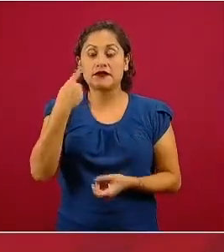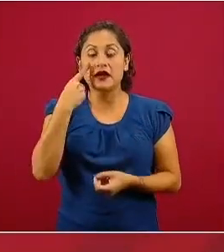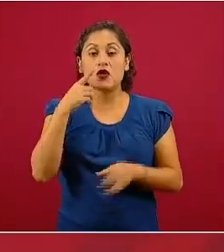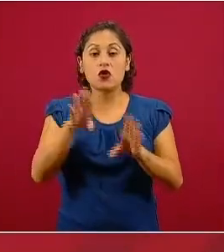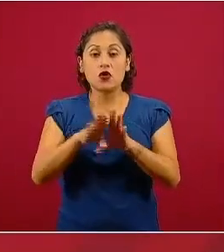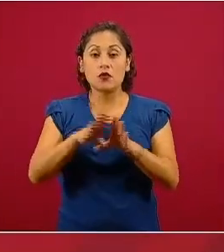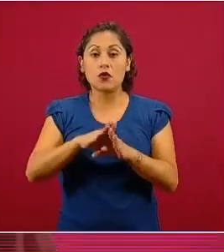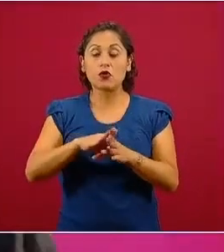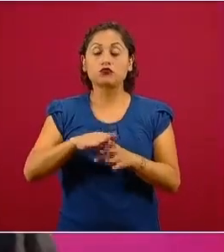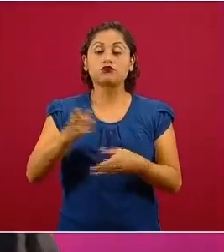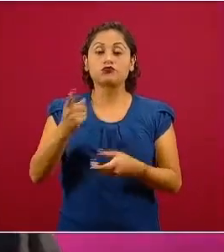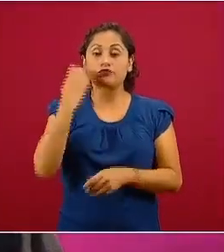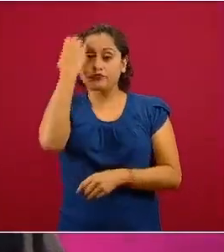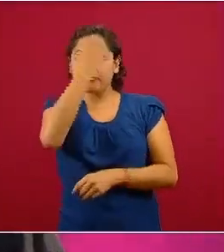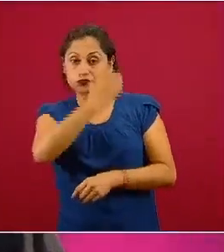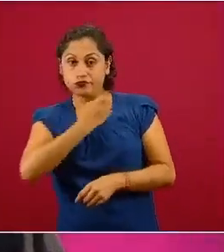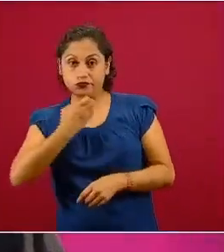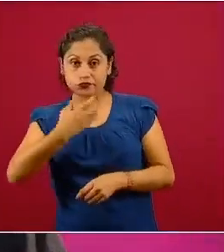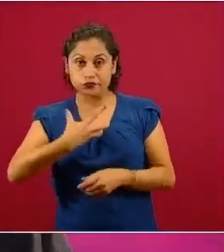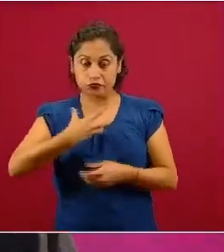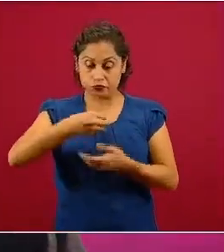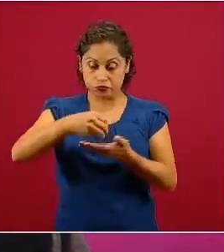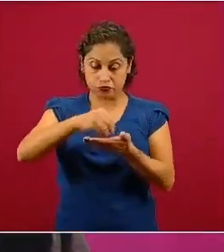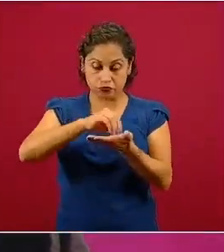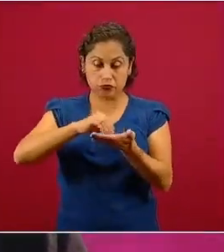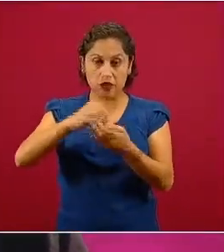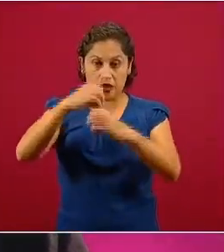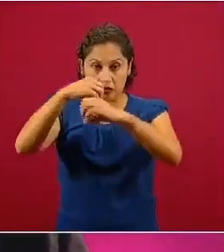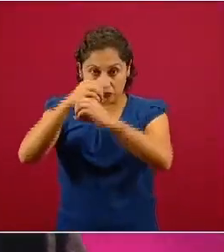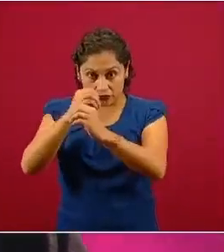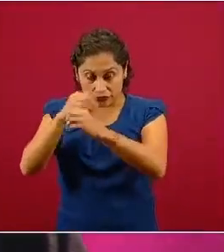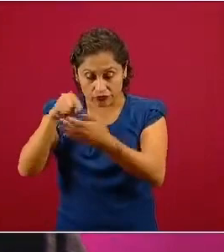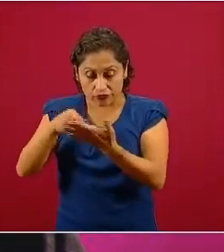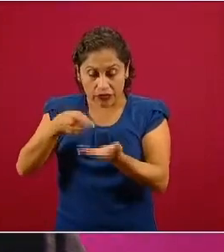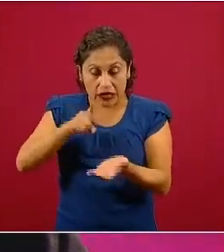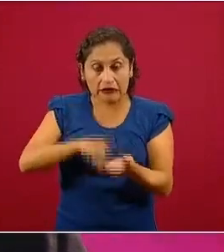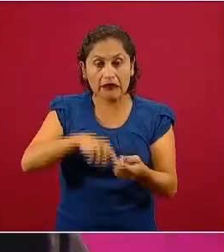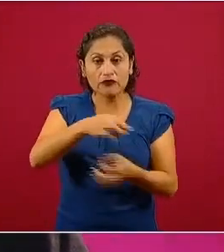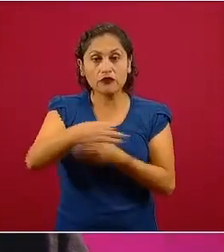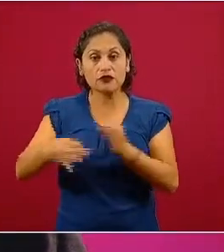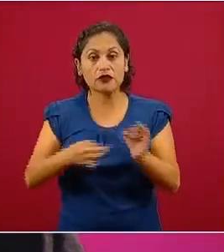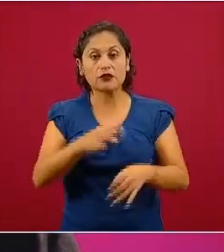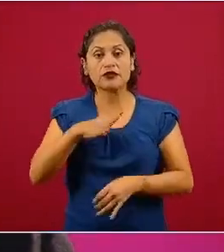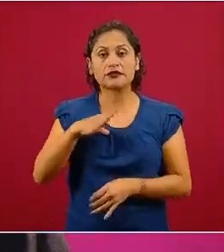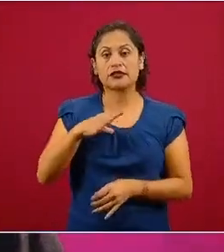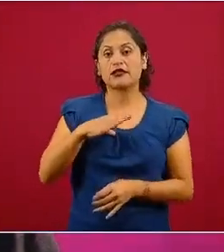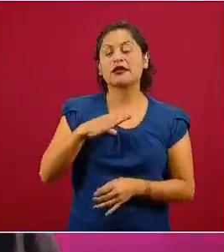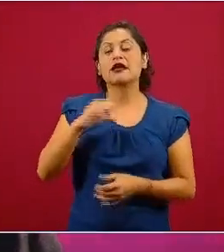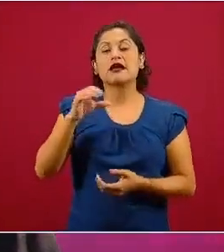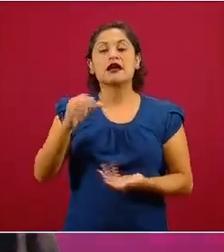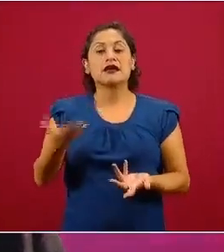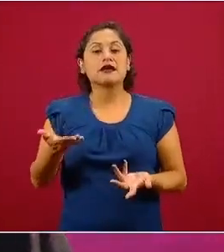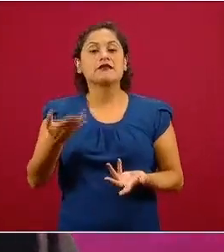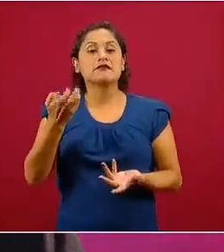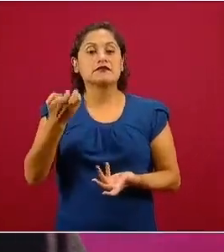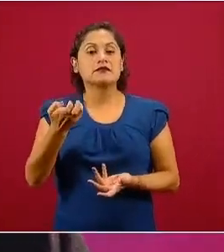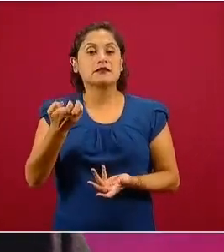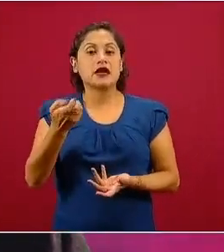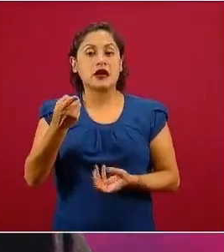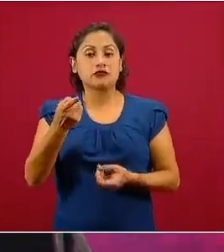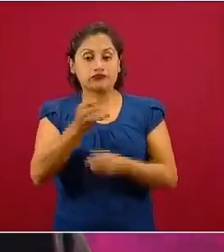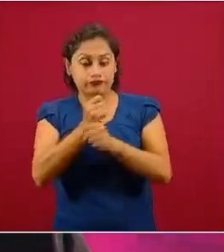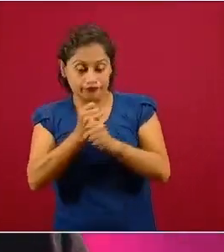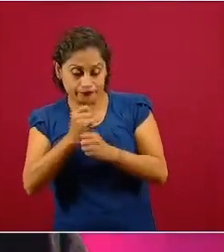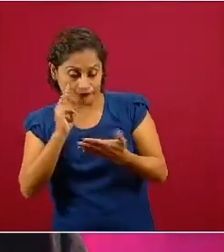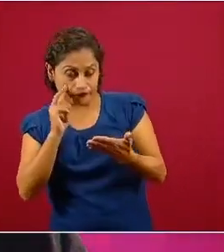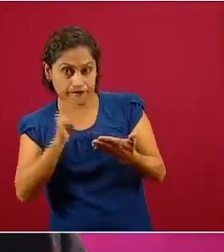material genético, ácido ribonucleico, y seguirá saliendo positivo. Si la carga viral era muy alta de